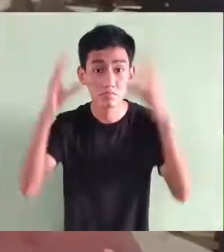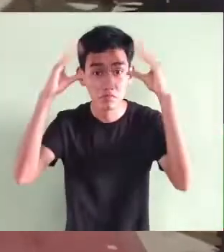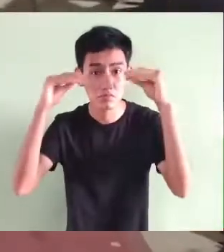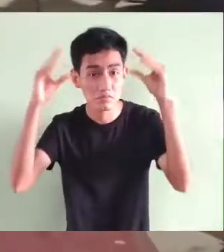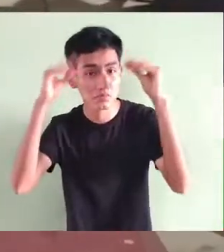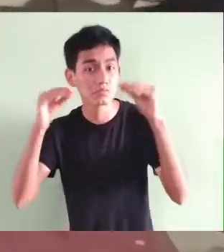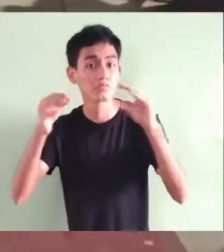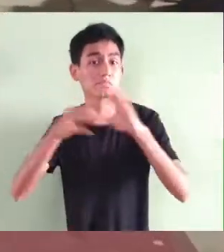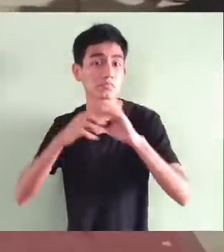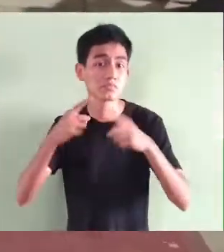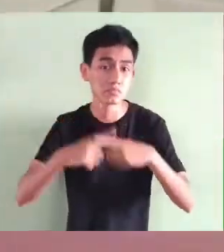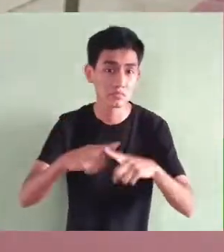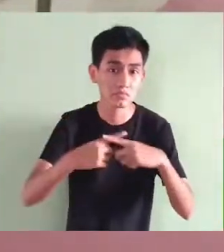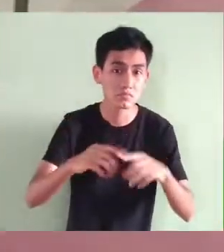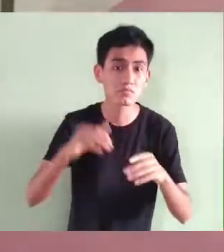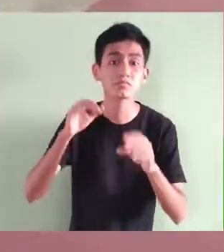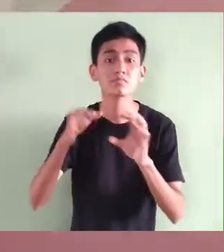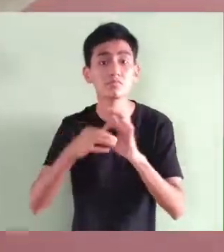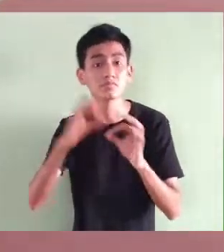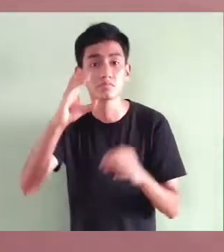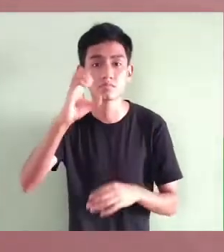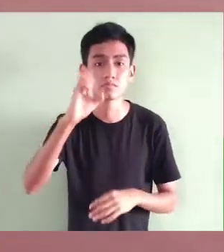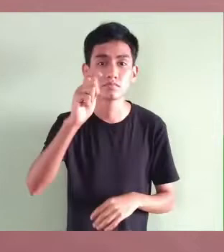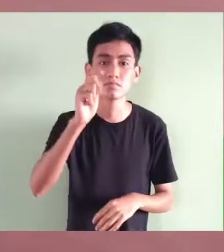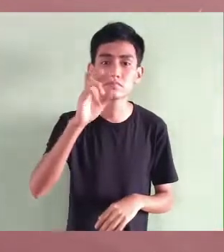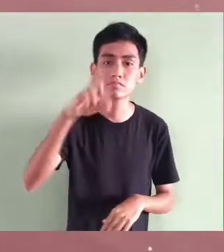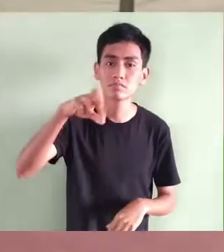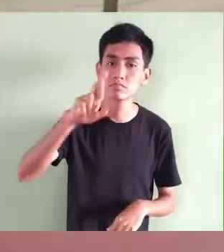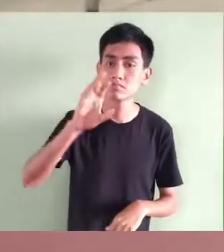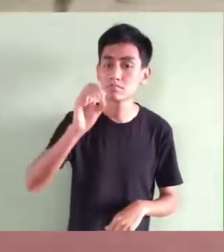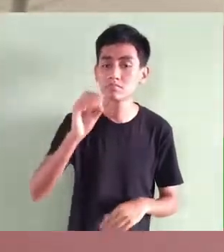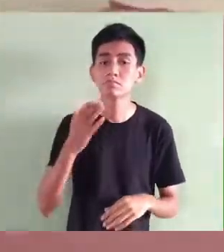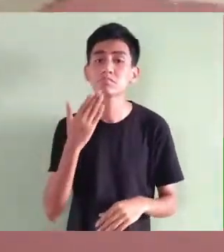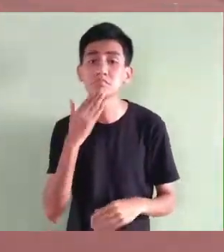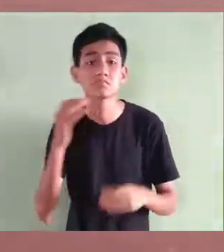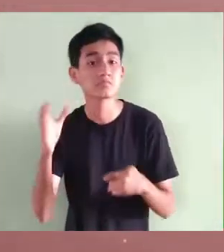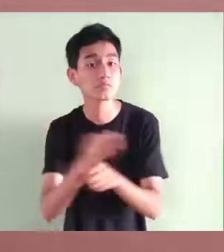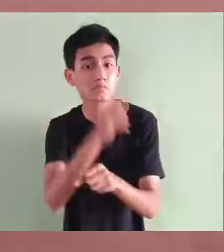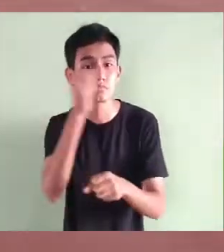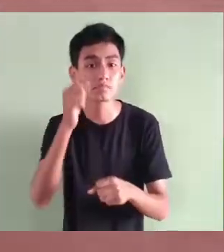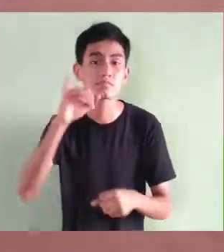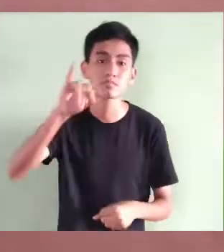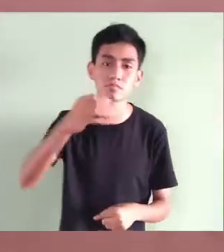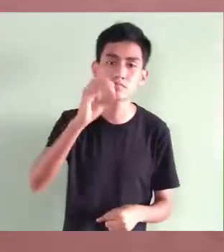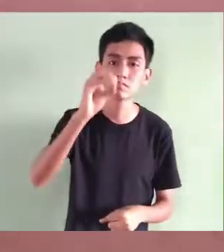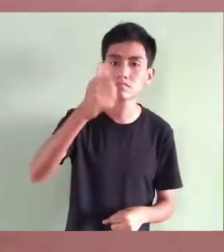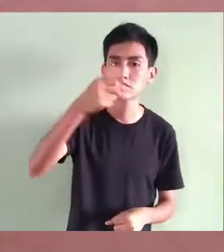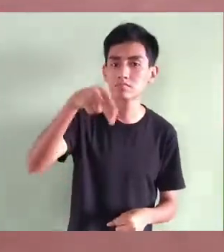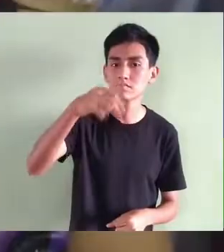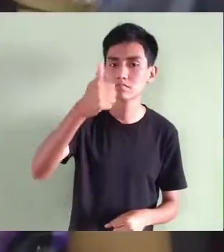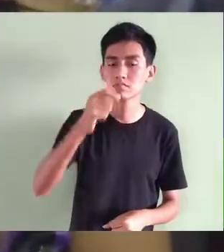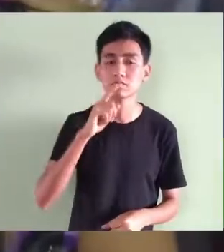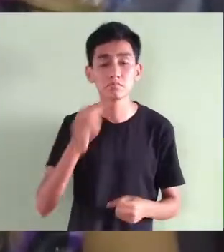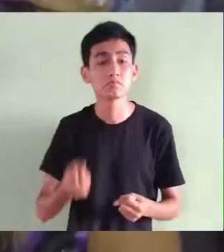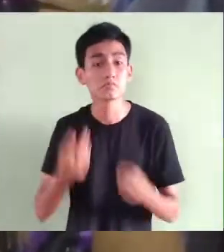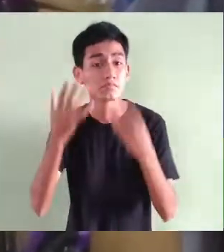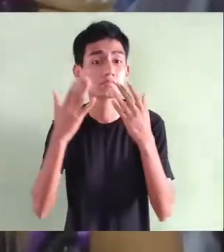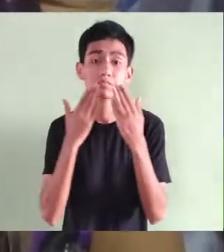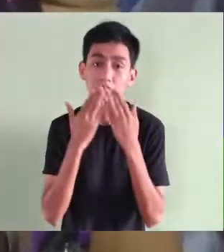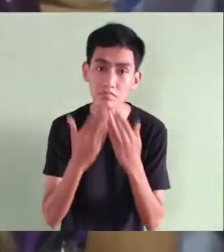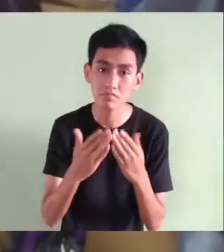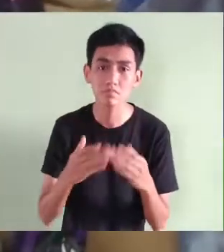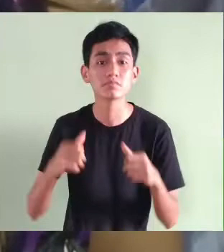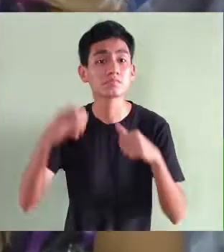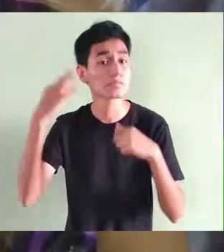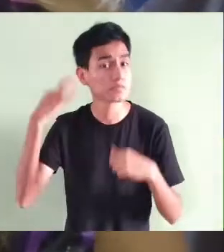Alegría, ocupando el primer lugar Joana González Vela. Que muchas gracias, que siempre siga realizando este tipo